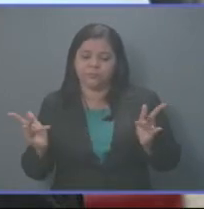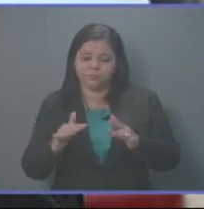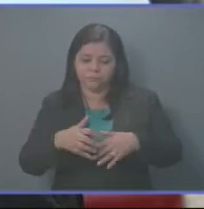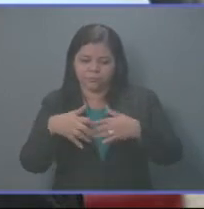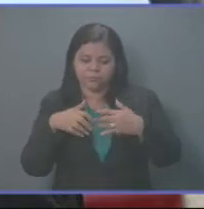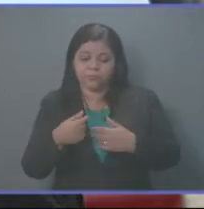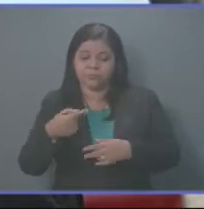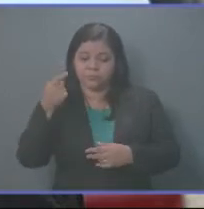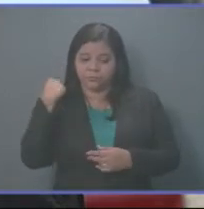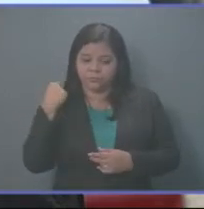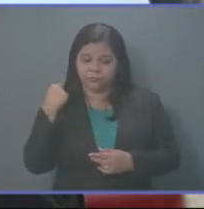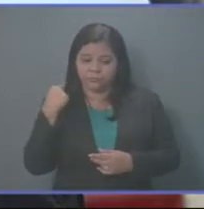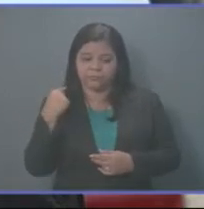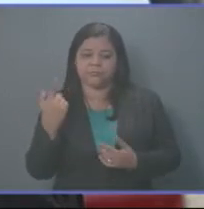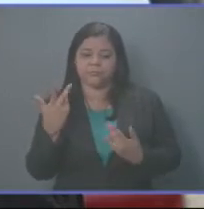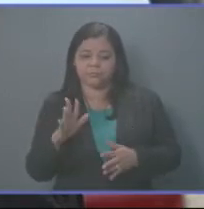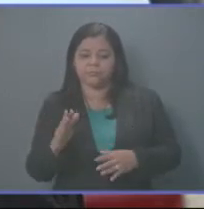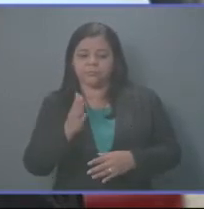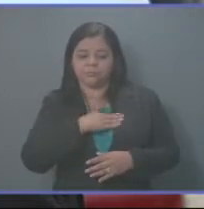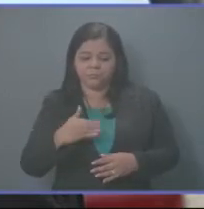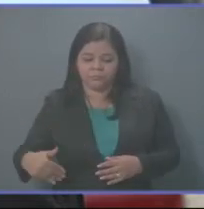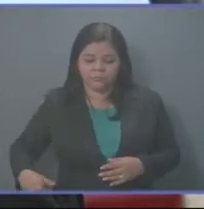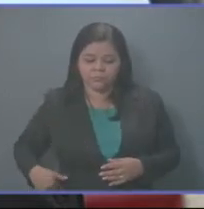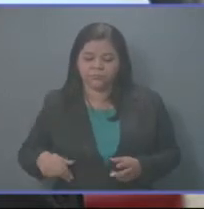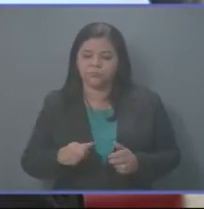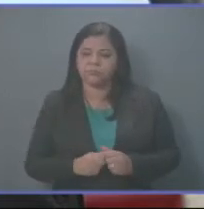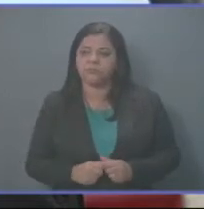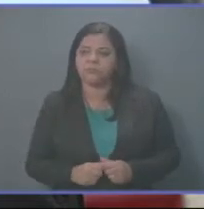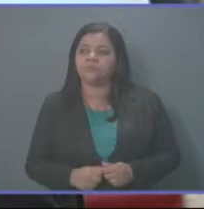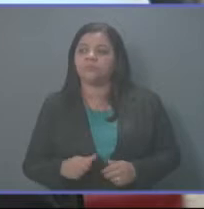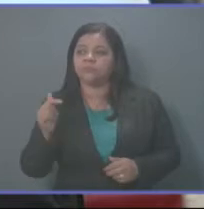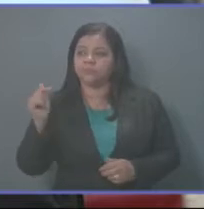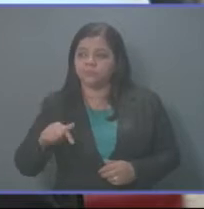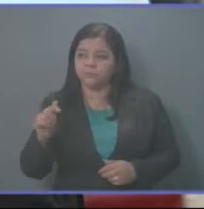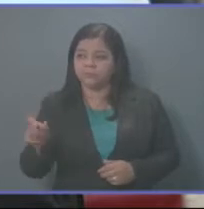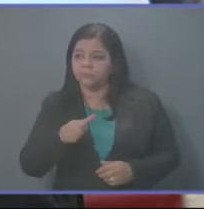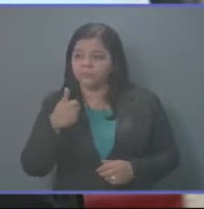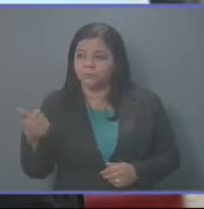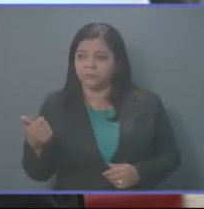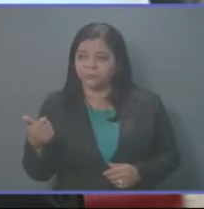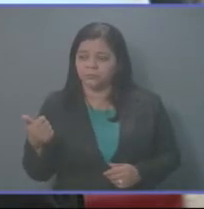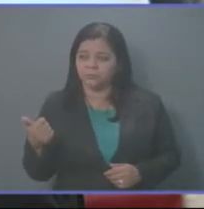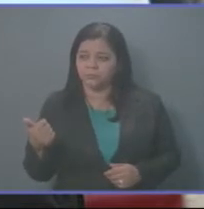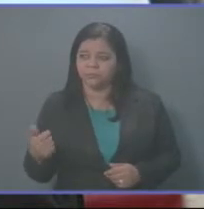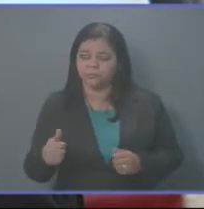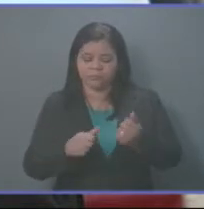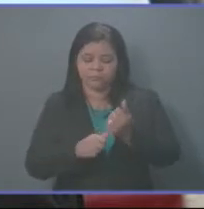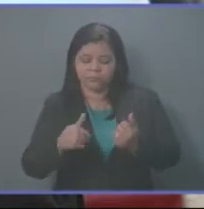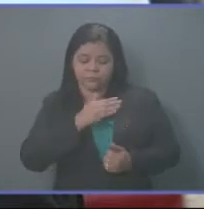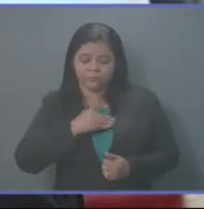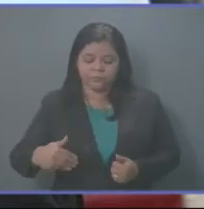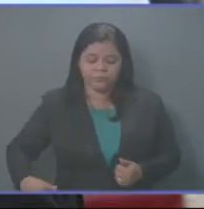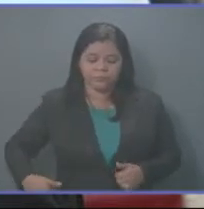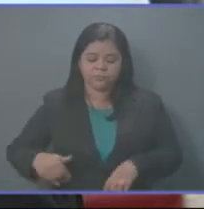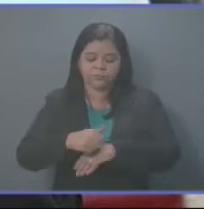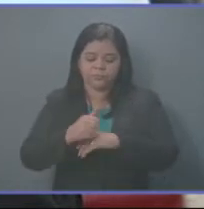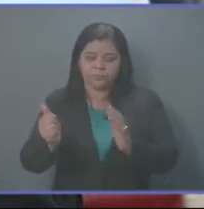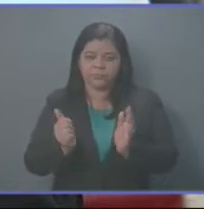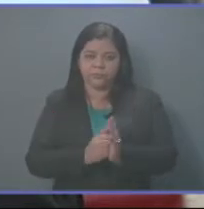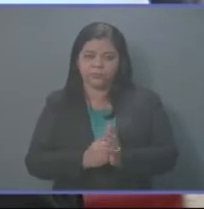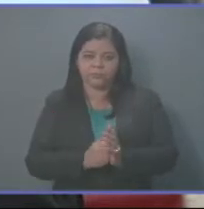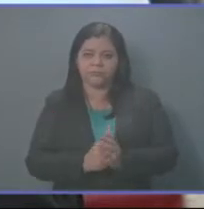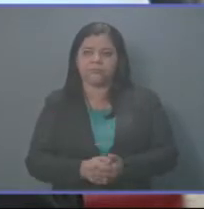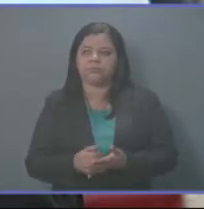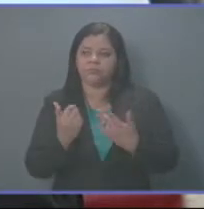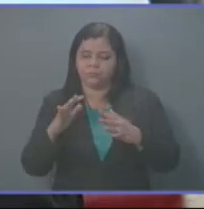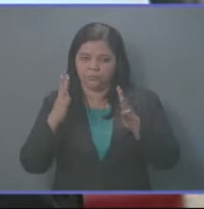del día de ayer, desde la presidencia y desde otras vicepresidencias de esta asamblea legislativa, se